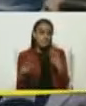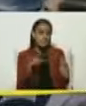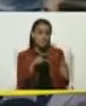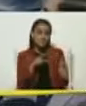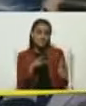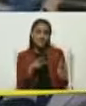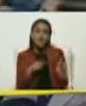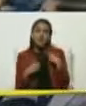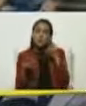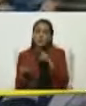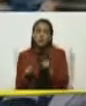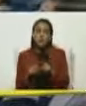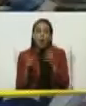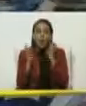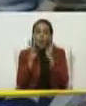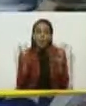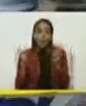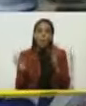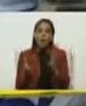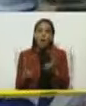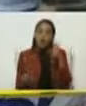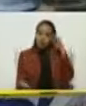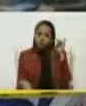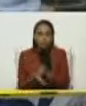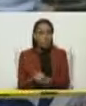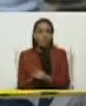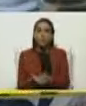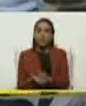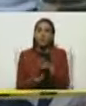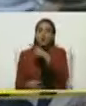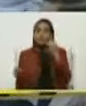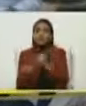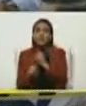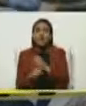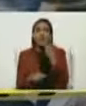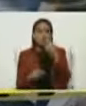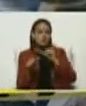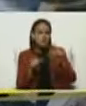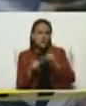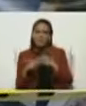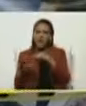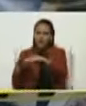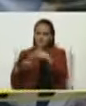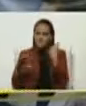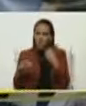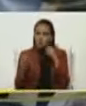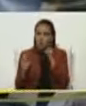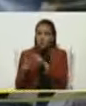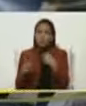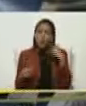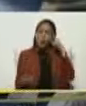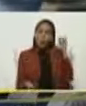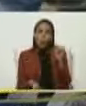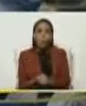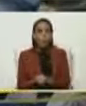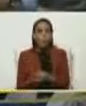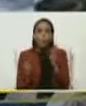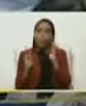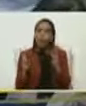Me pareció increíble lo que estaban logrando hace 2, 3 semanas. Me parecía increíble, de